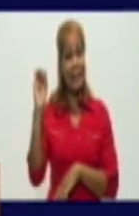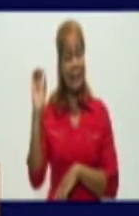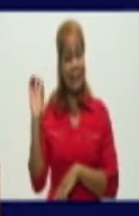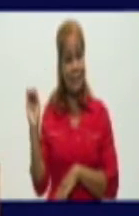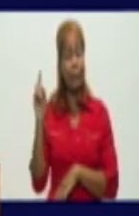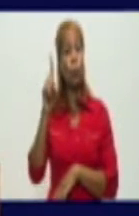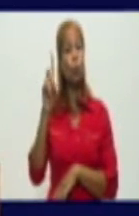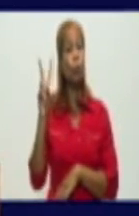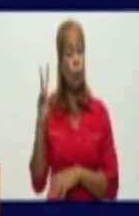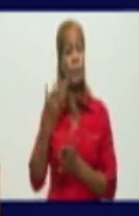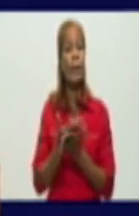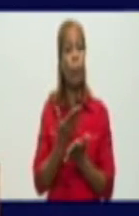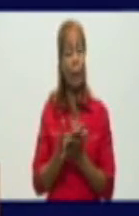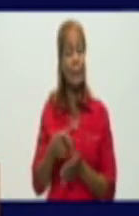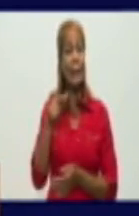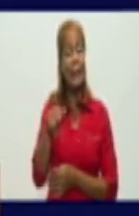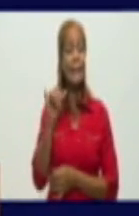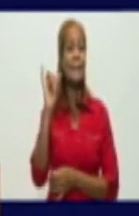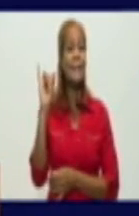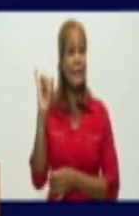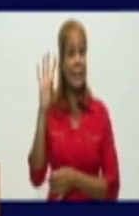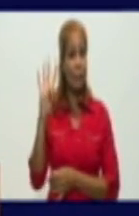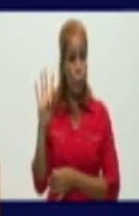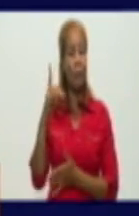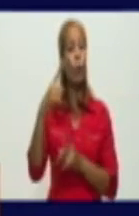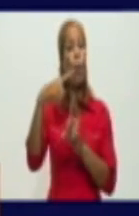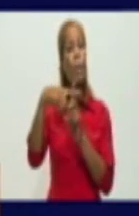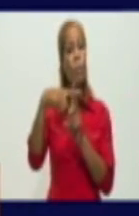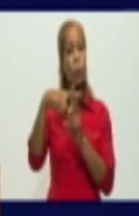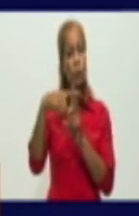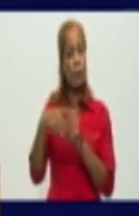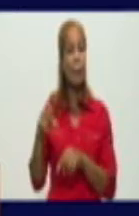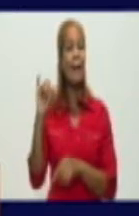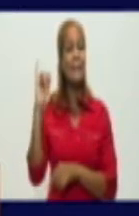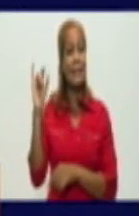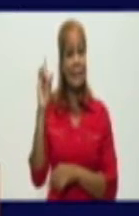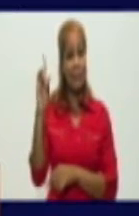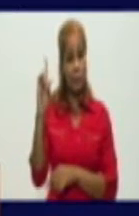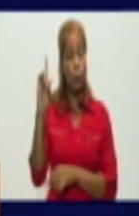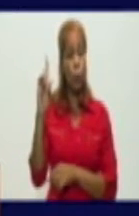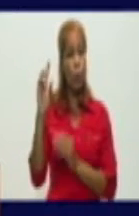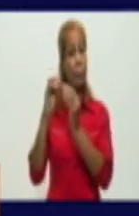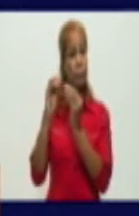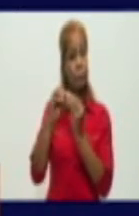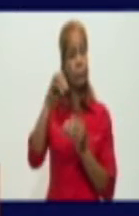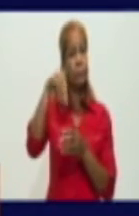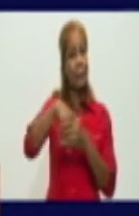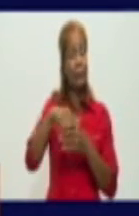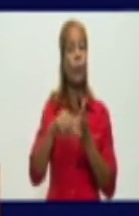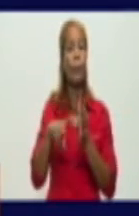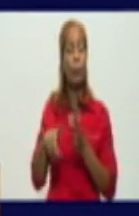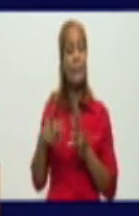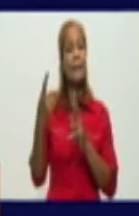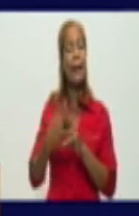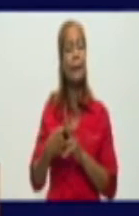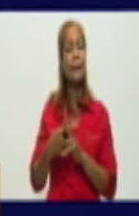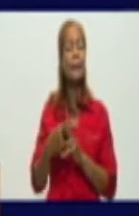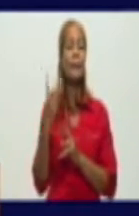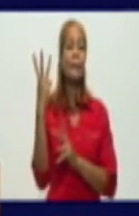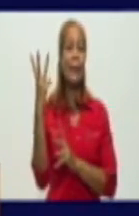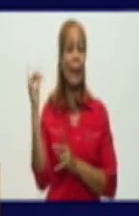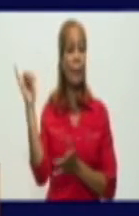muestras procesadas, de ellas 64 fueron positivas, 61 correspondientes a la transmisión autóctona y 3 casos con fuente de